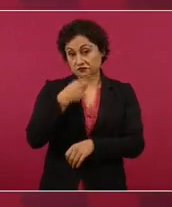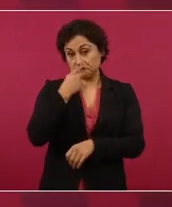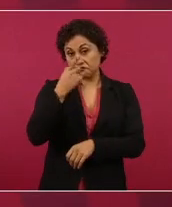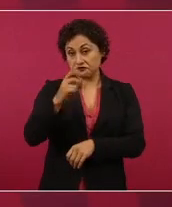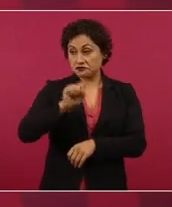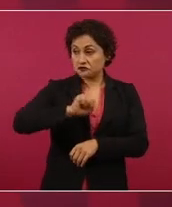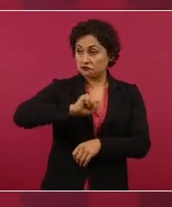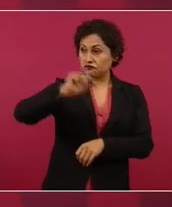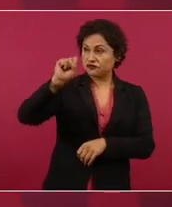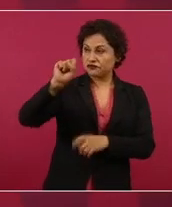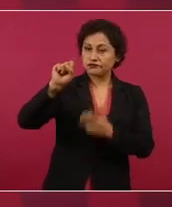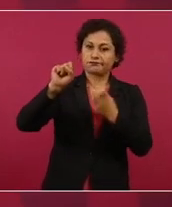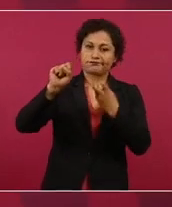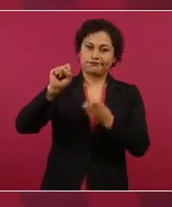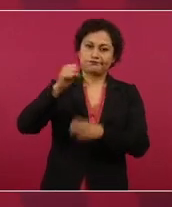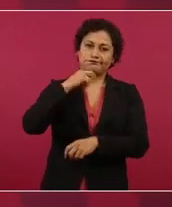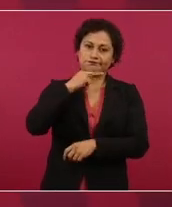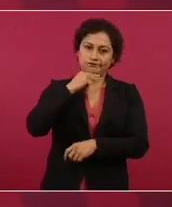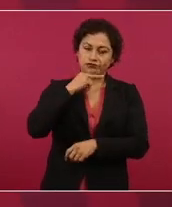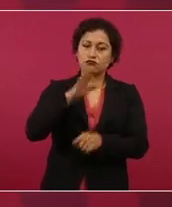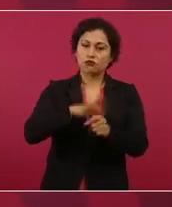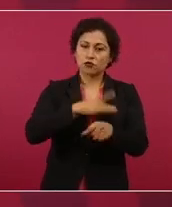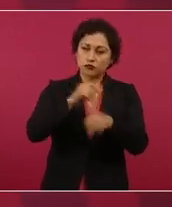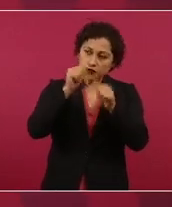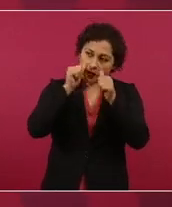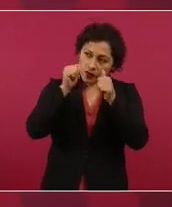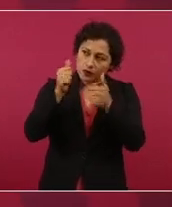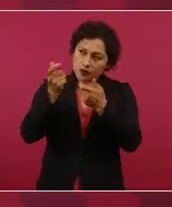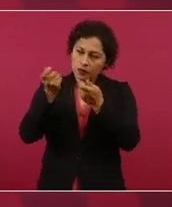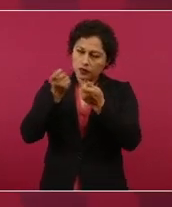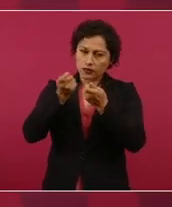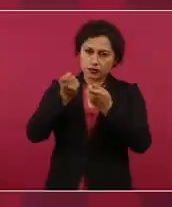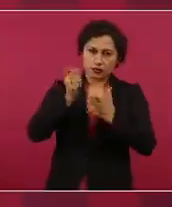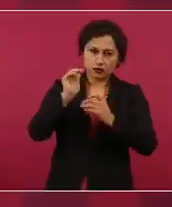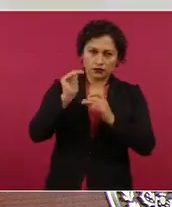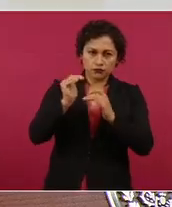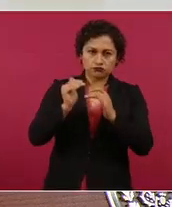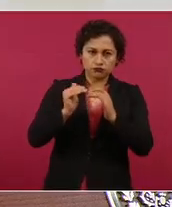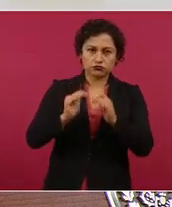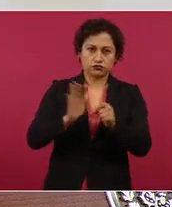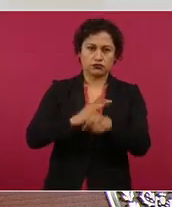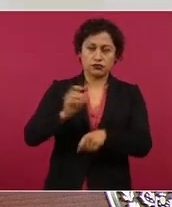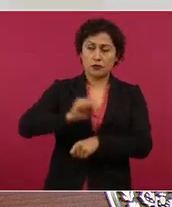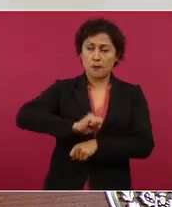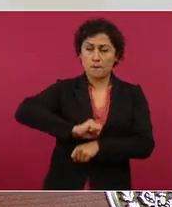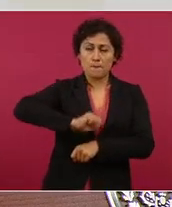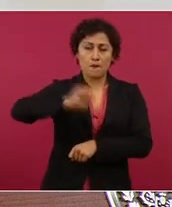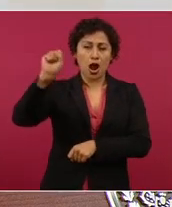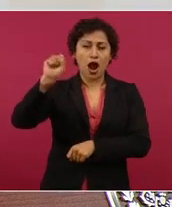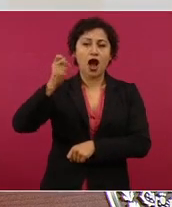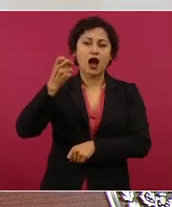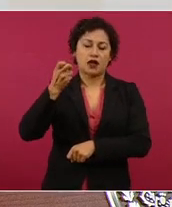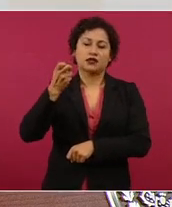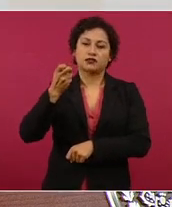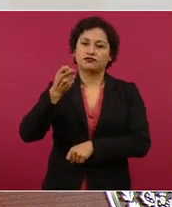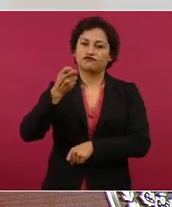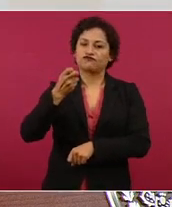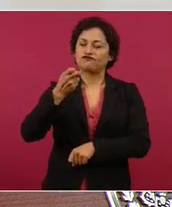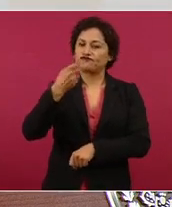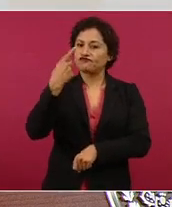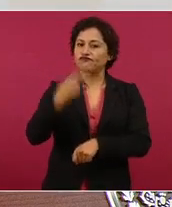inflación, que tenemos que cuidar eso, porque eso sí afecta mucho la economía popular,